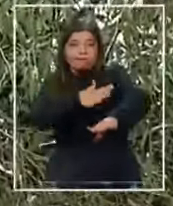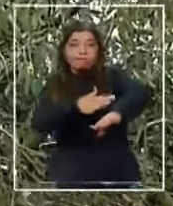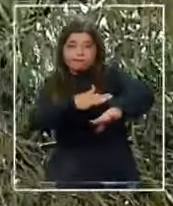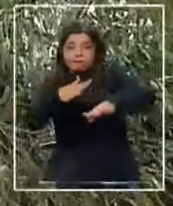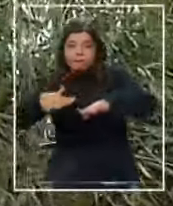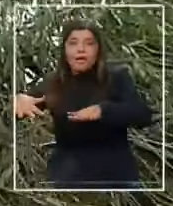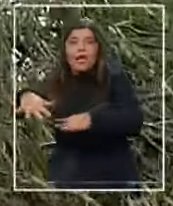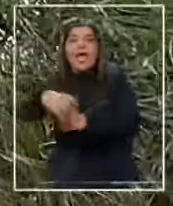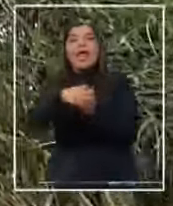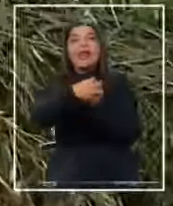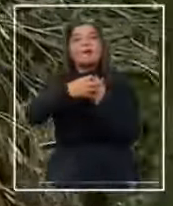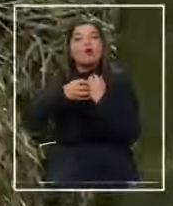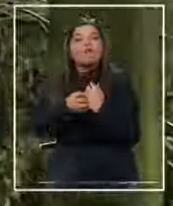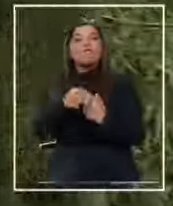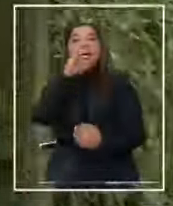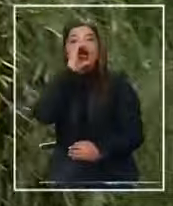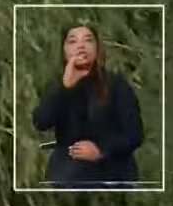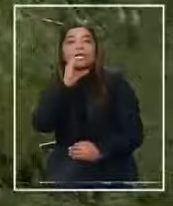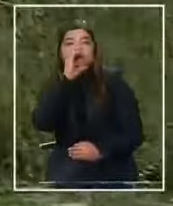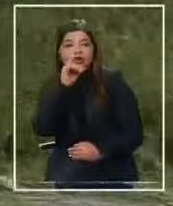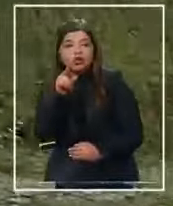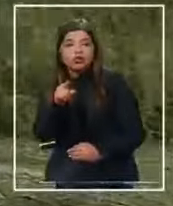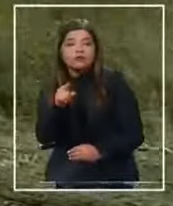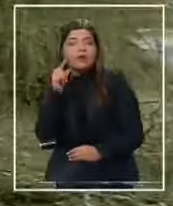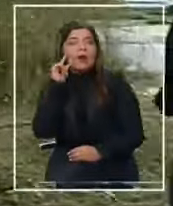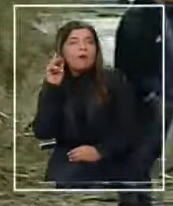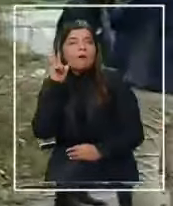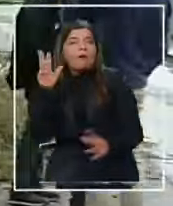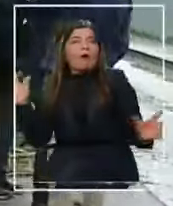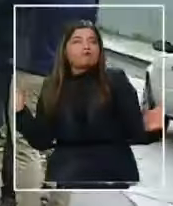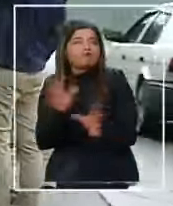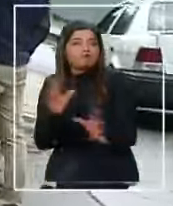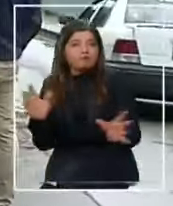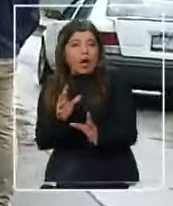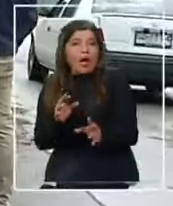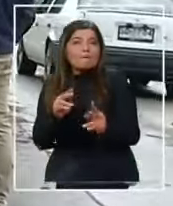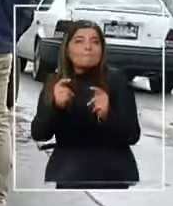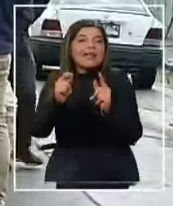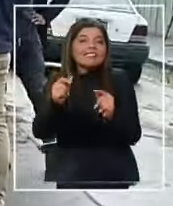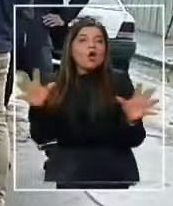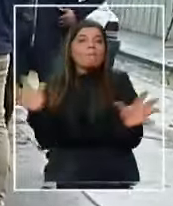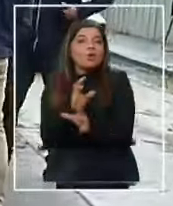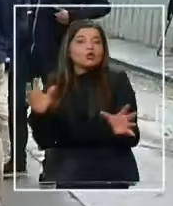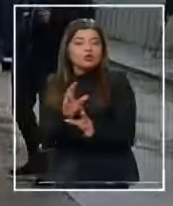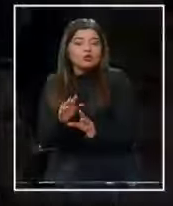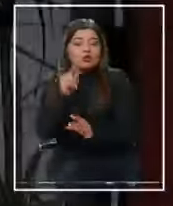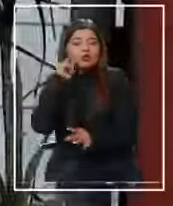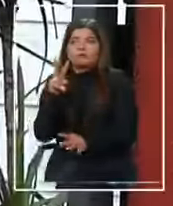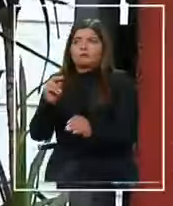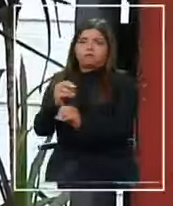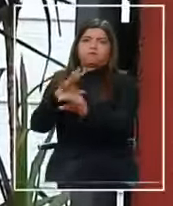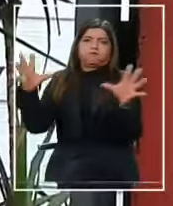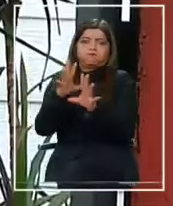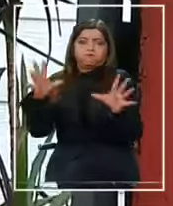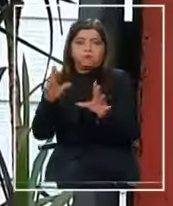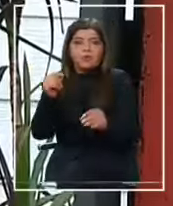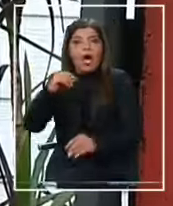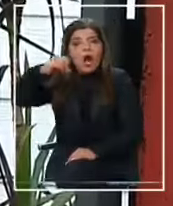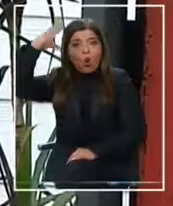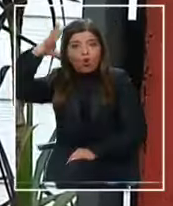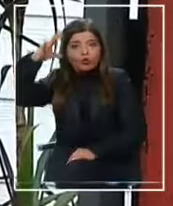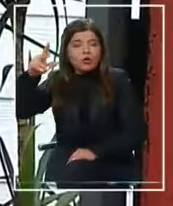en la provincia de Concepción. Fue como una explosión. Fue una explosión, algo ahí brilló, un resplandor fuerte de